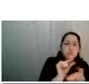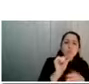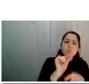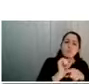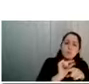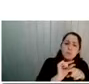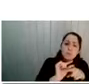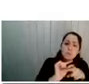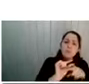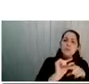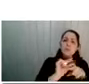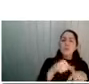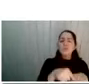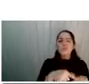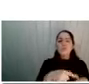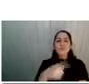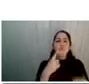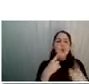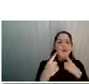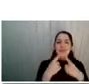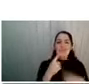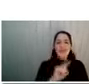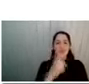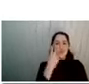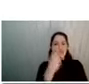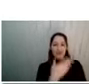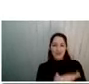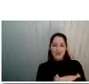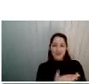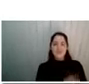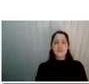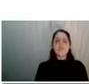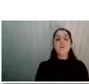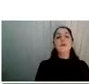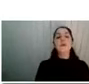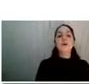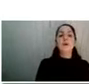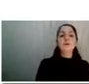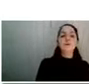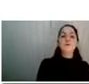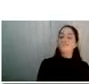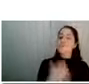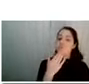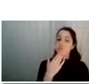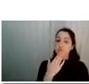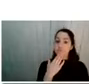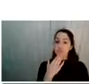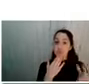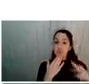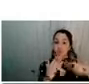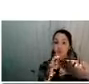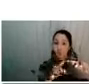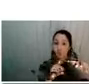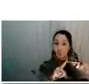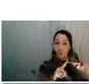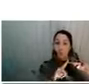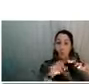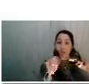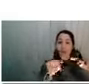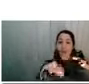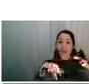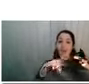los test de anticuerpos lo que hacen es detectar 2 tipos de anticuerpos. Resumidamente,